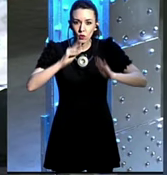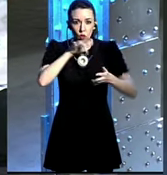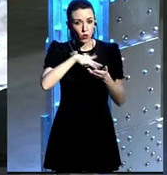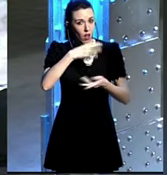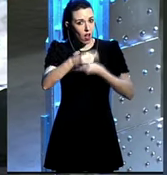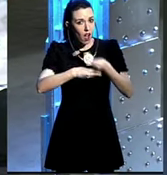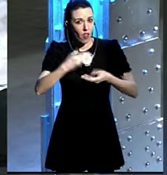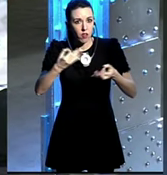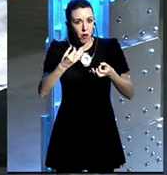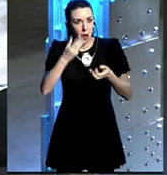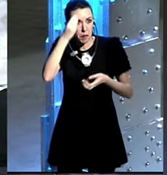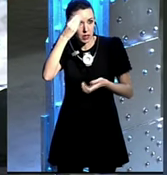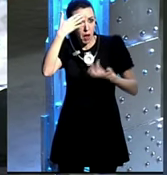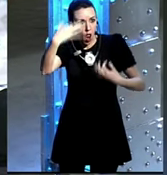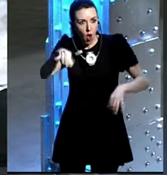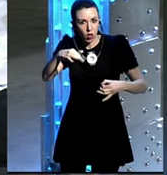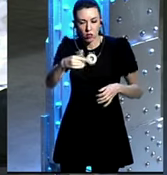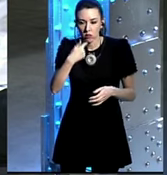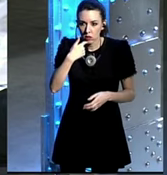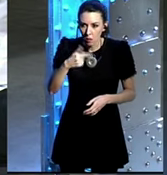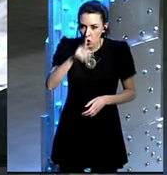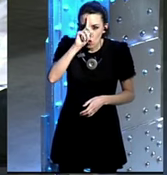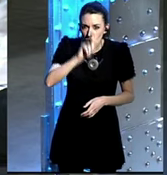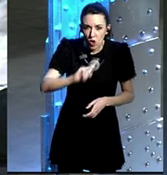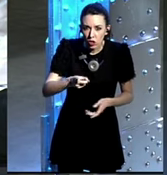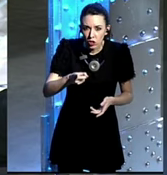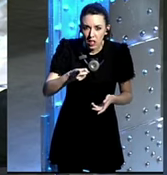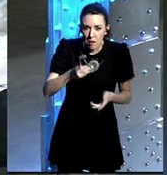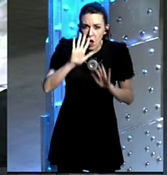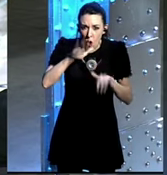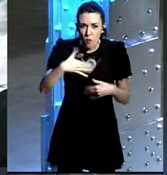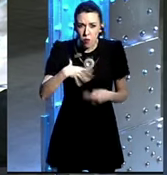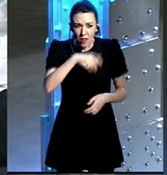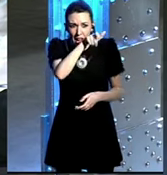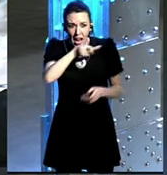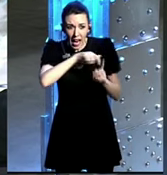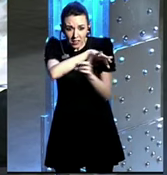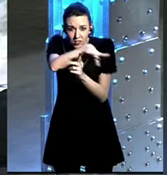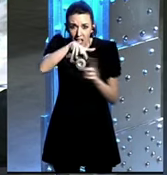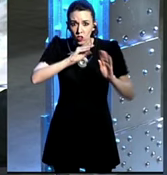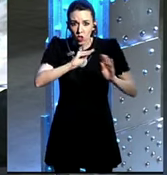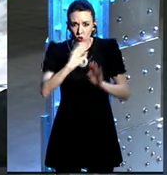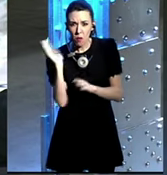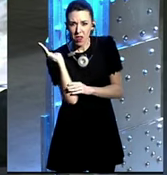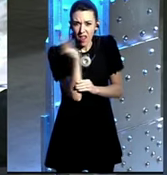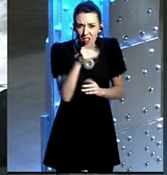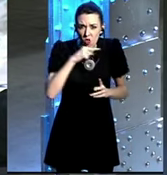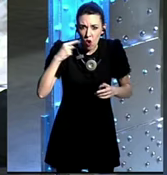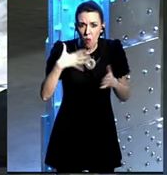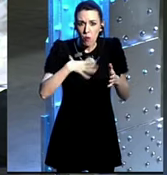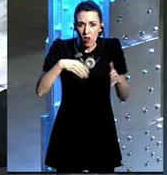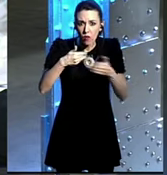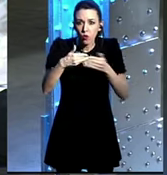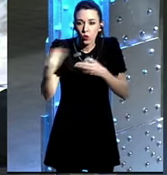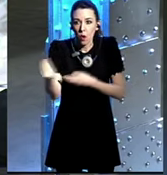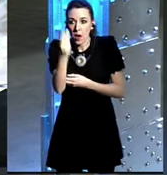que estaban haciendo les parecía completamente lógico, y yo les decía: pero no sabes cuánto daño le podrías causar a la gente que te rodeaba, no sabías que en el futuro